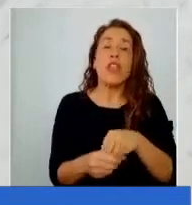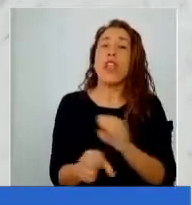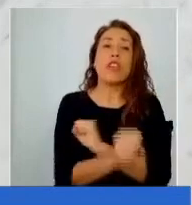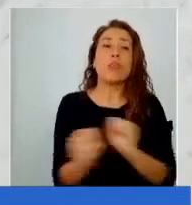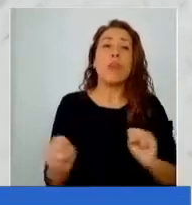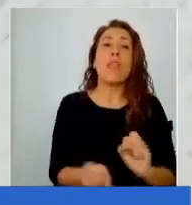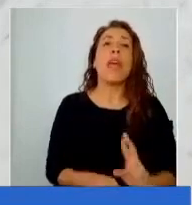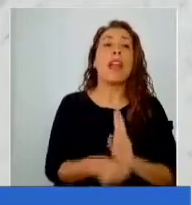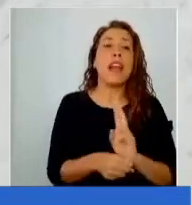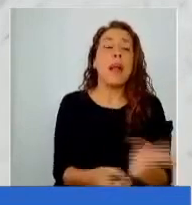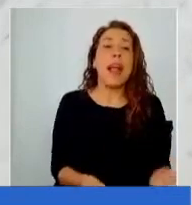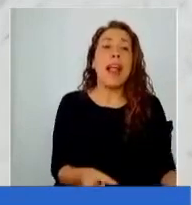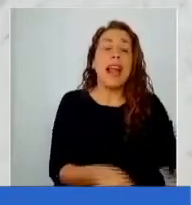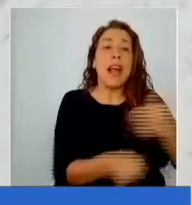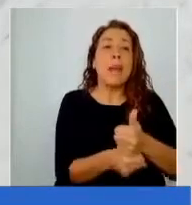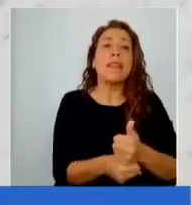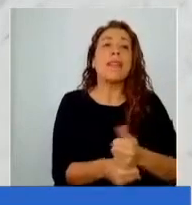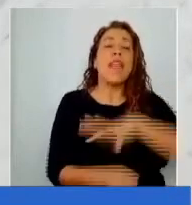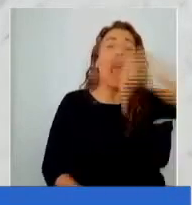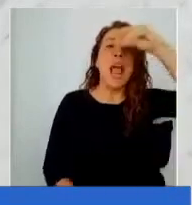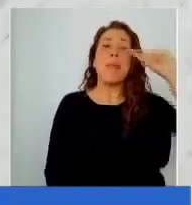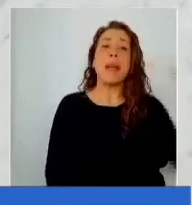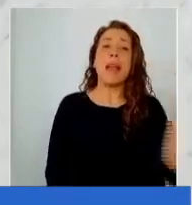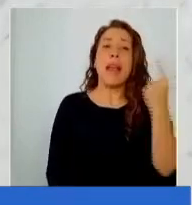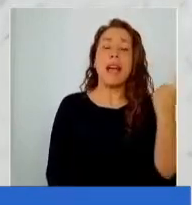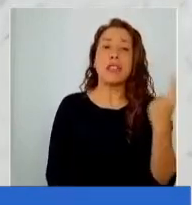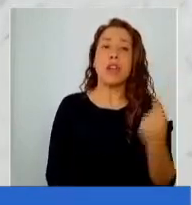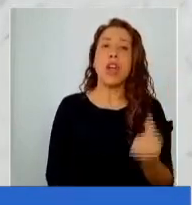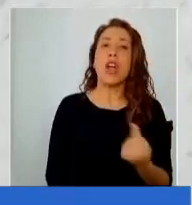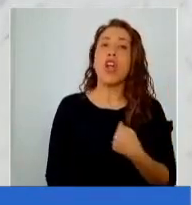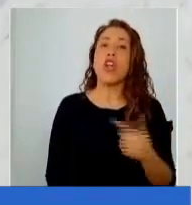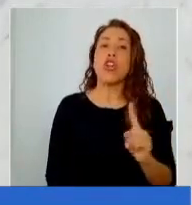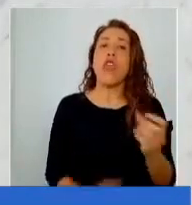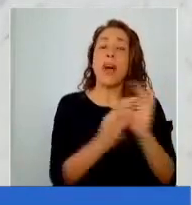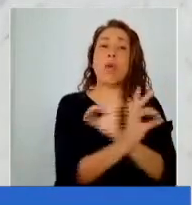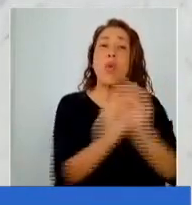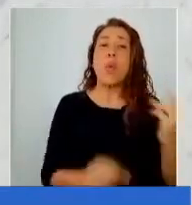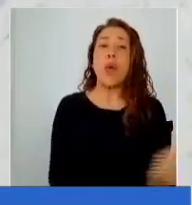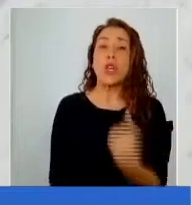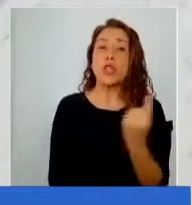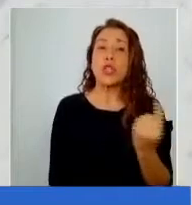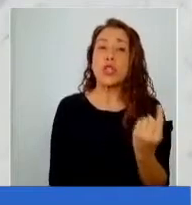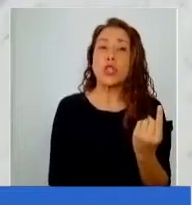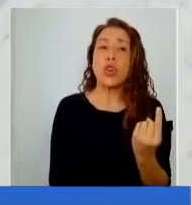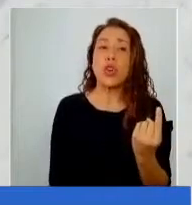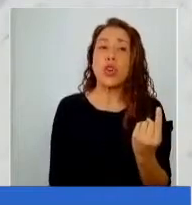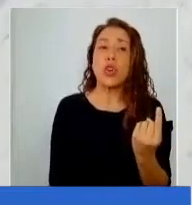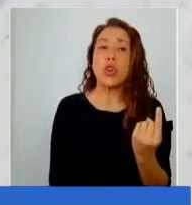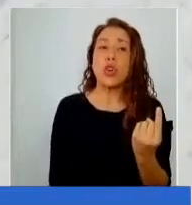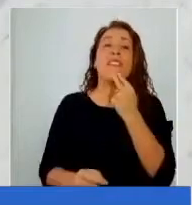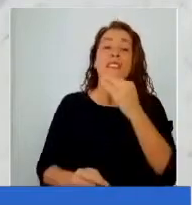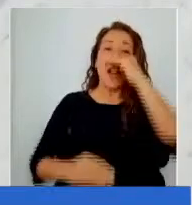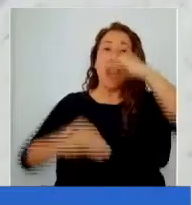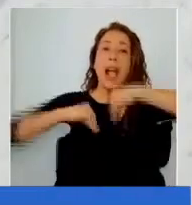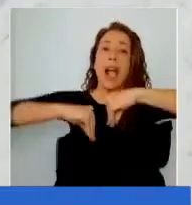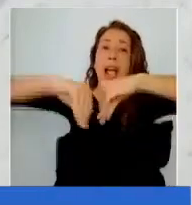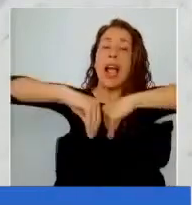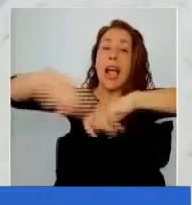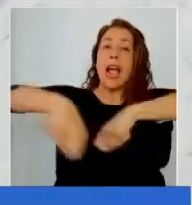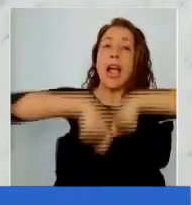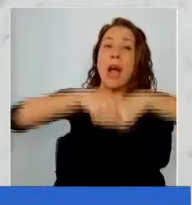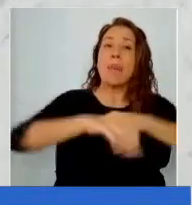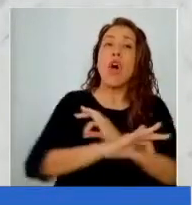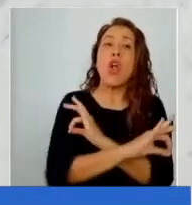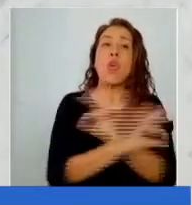nacional no dejaremos nunca solo al mundo de la agricultura a más quedaron al lado